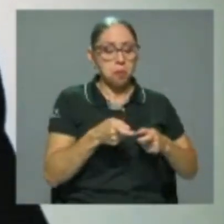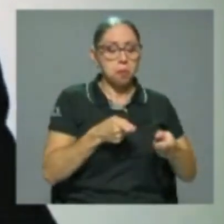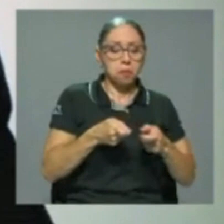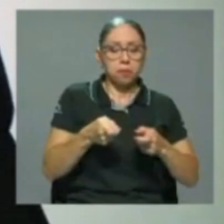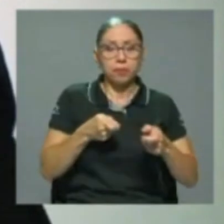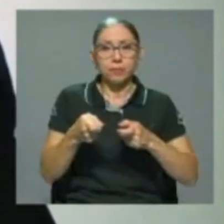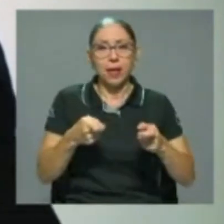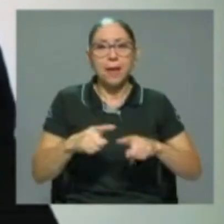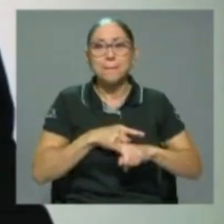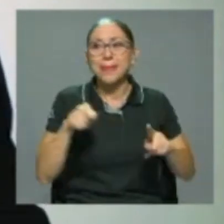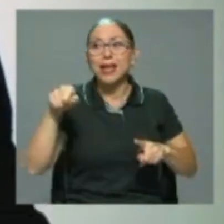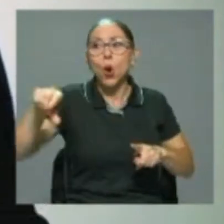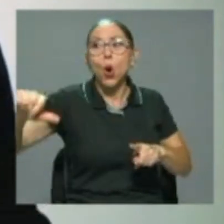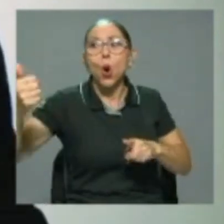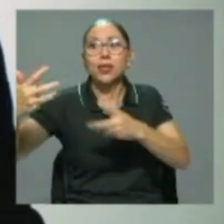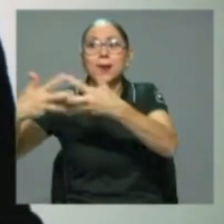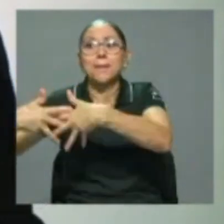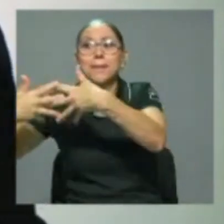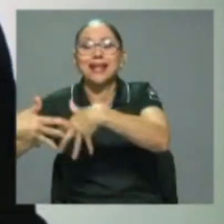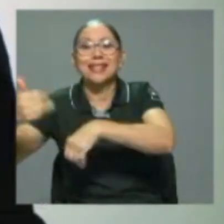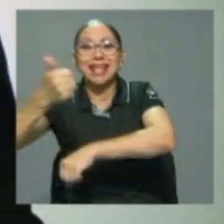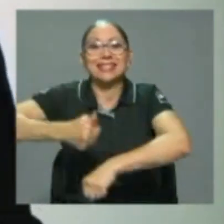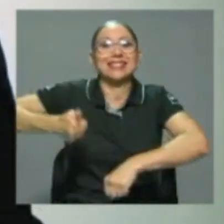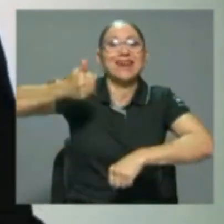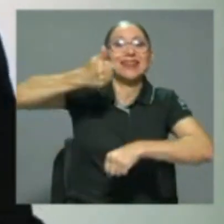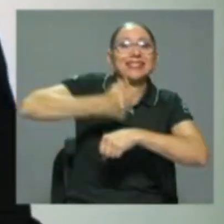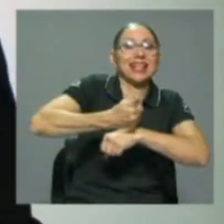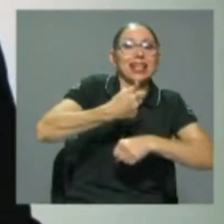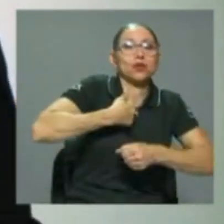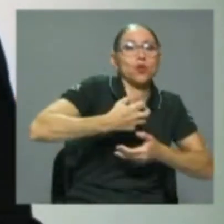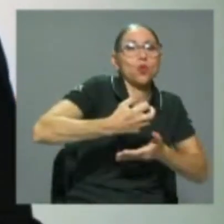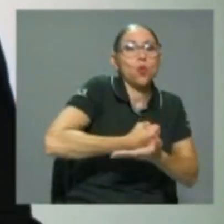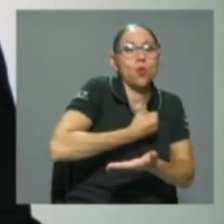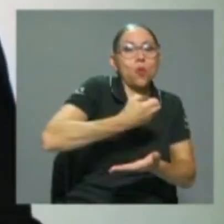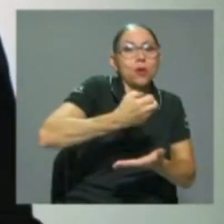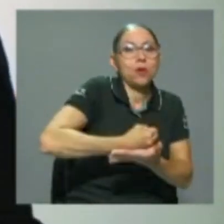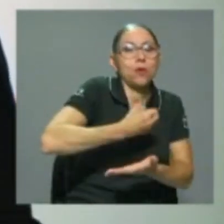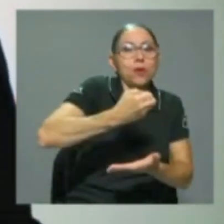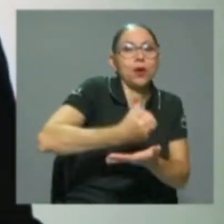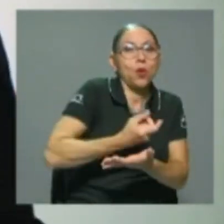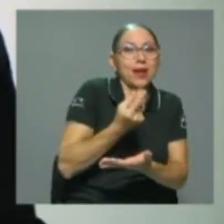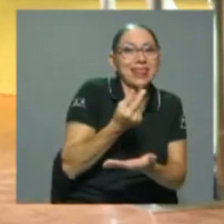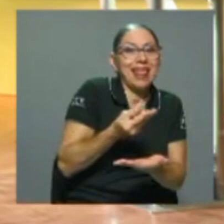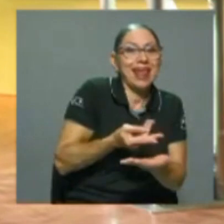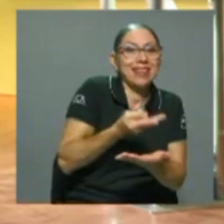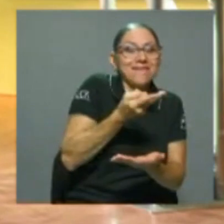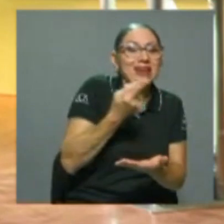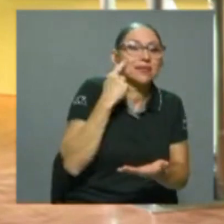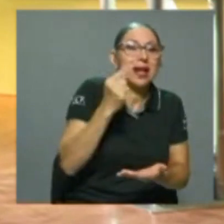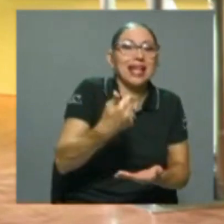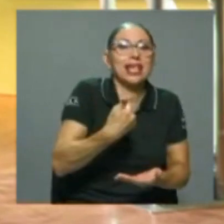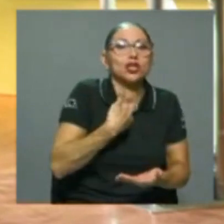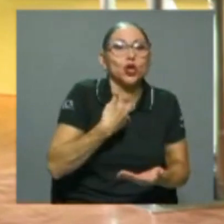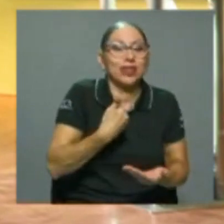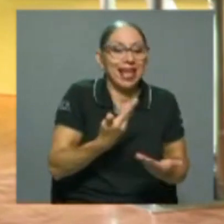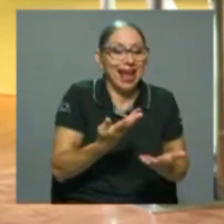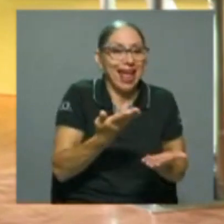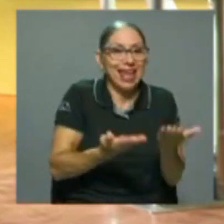de manera que me van a garantizar que yo tenga equilibrio en mis finanzas. Bueno,